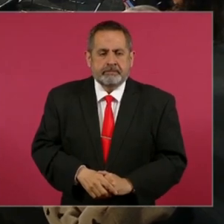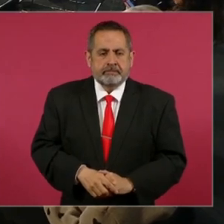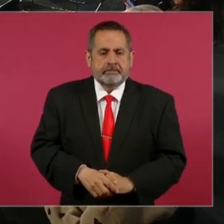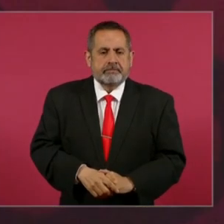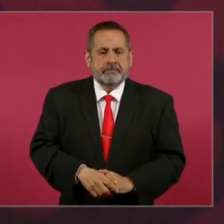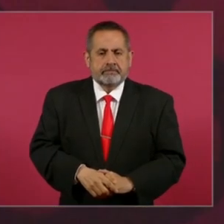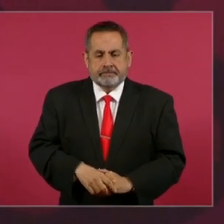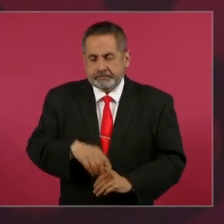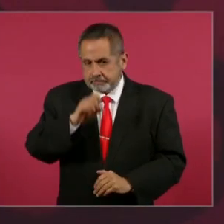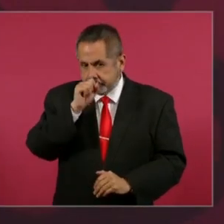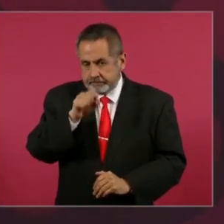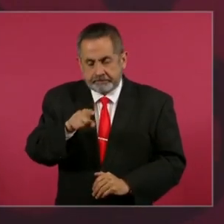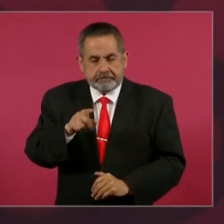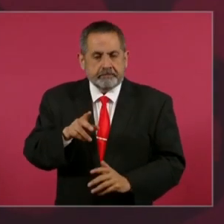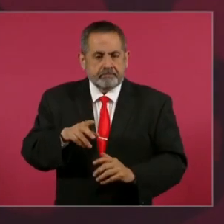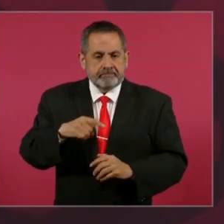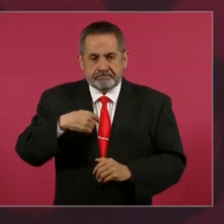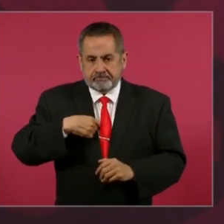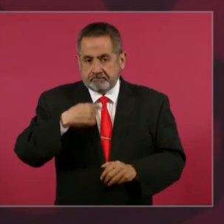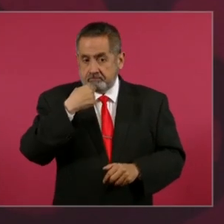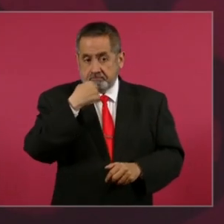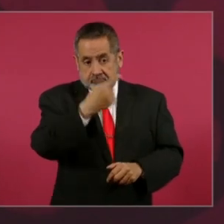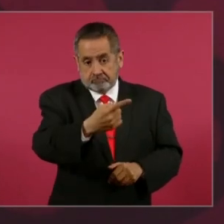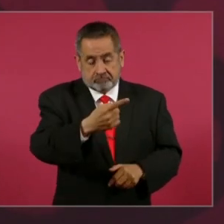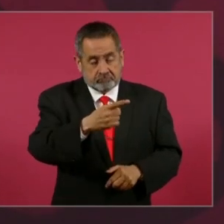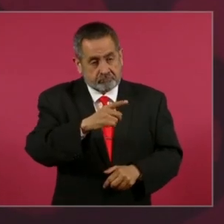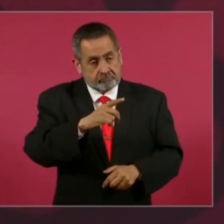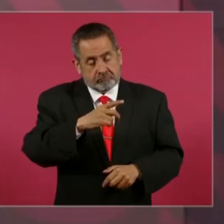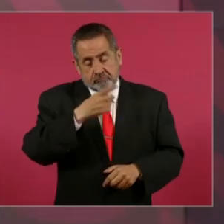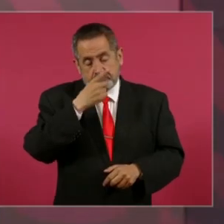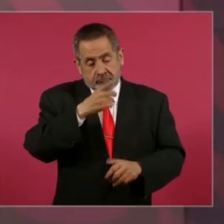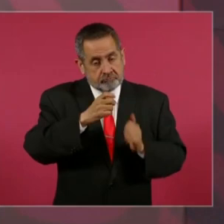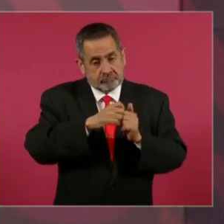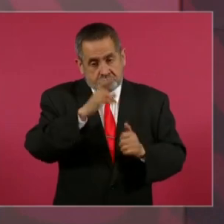Y dijimos de manera muy respetuosa,